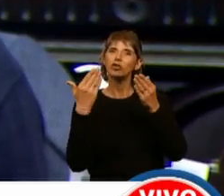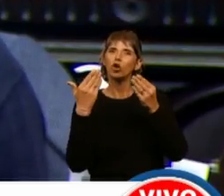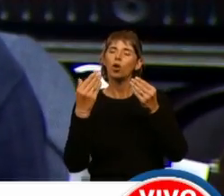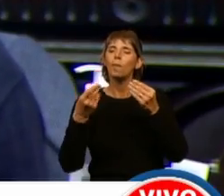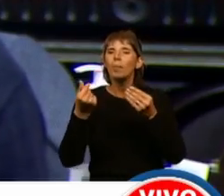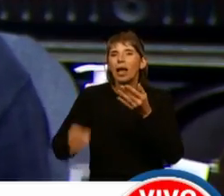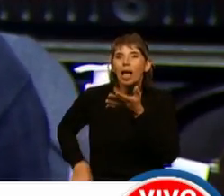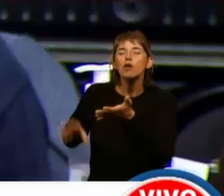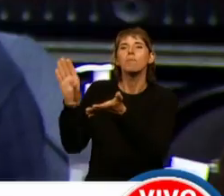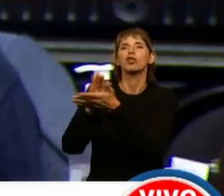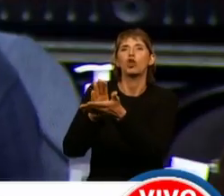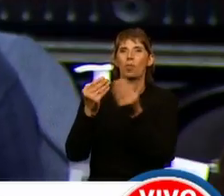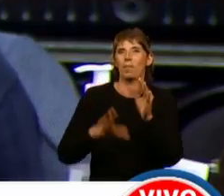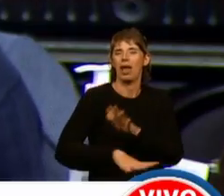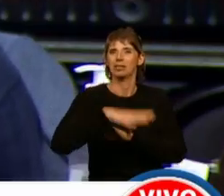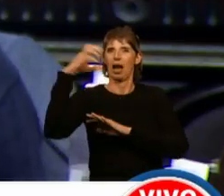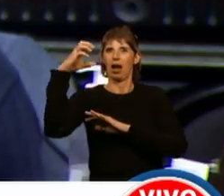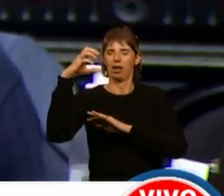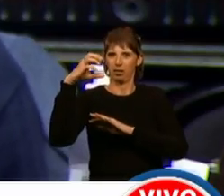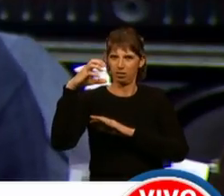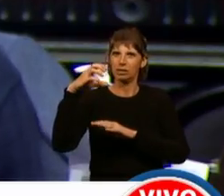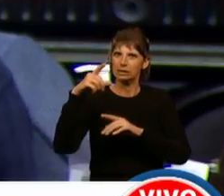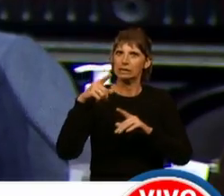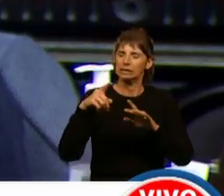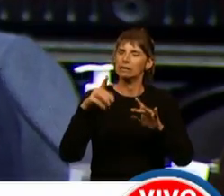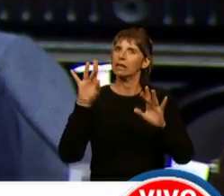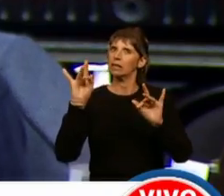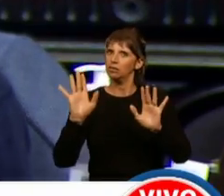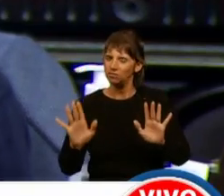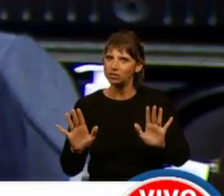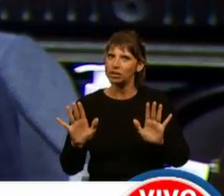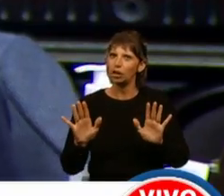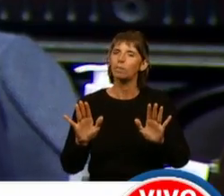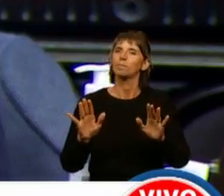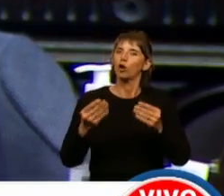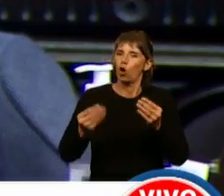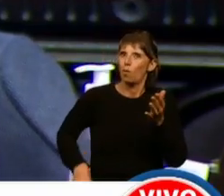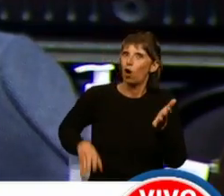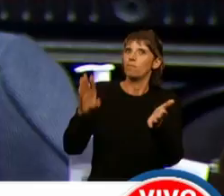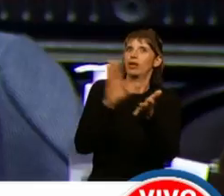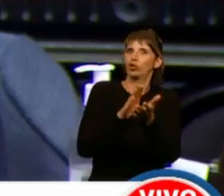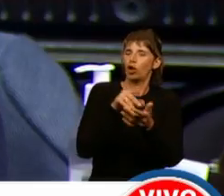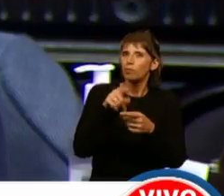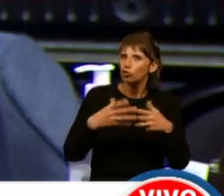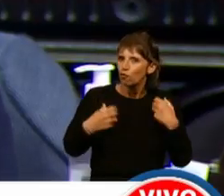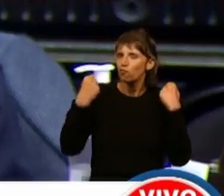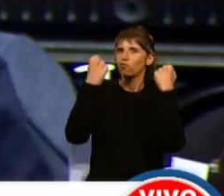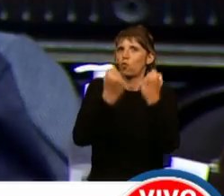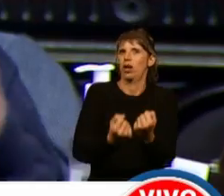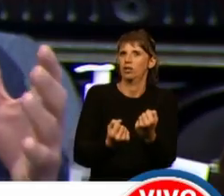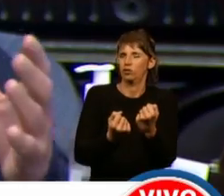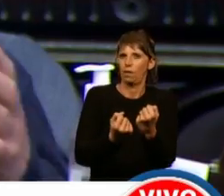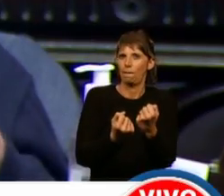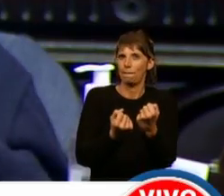del gas no sufraga el costo es difícil llevar adelante esas cuantiosas inversiones y entonces el esfuerzo que no hacemos